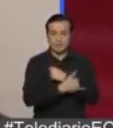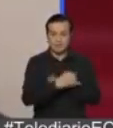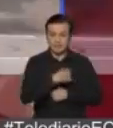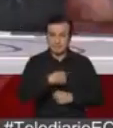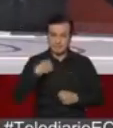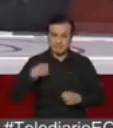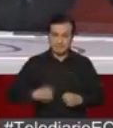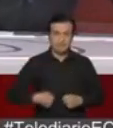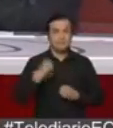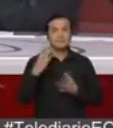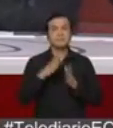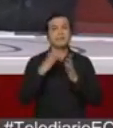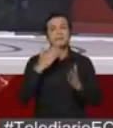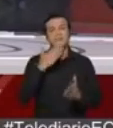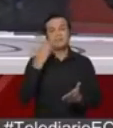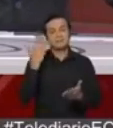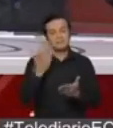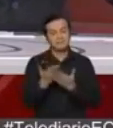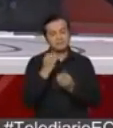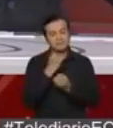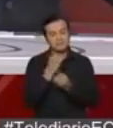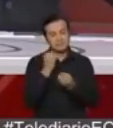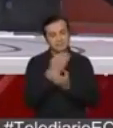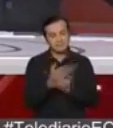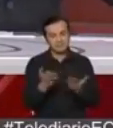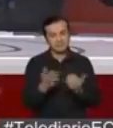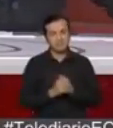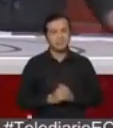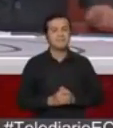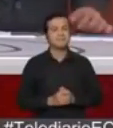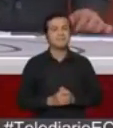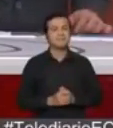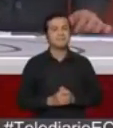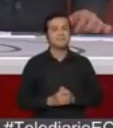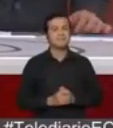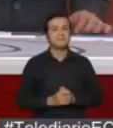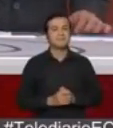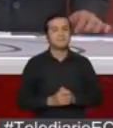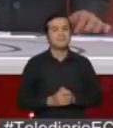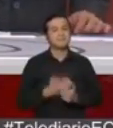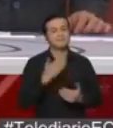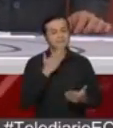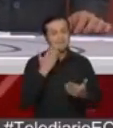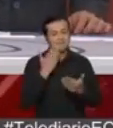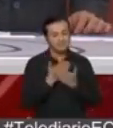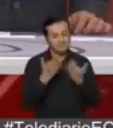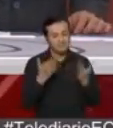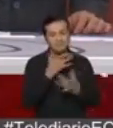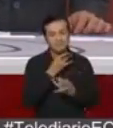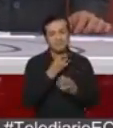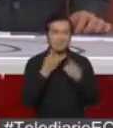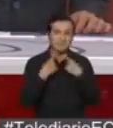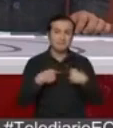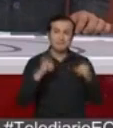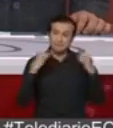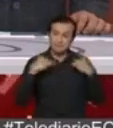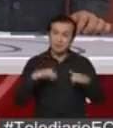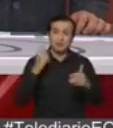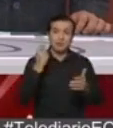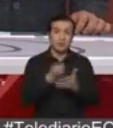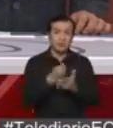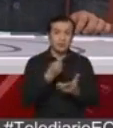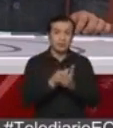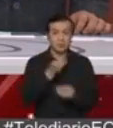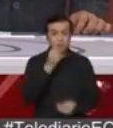De acuerdo, muchas gracias, viceministro, por la información compartida. A ustedes, un gusto. A seguir consumiendo